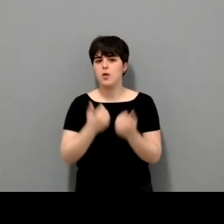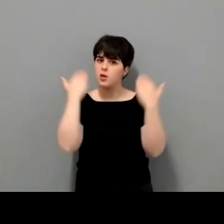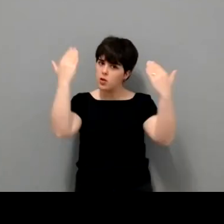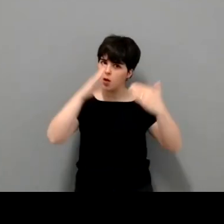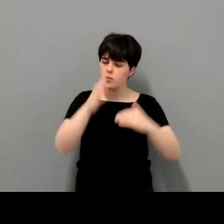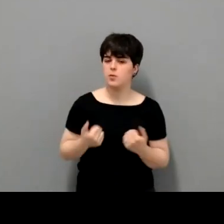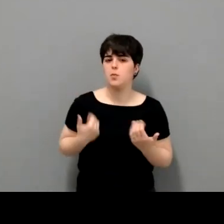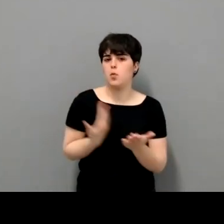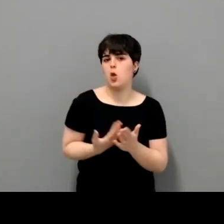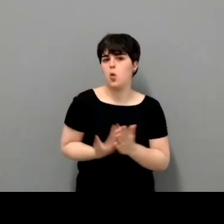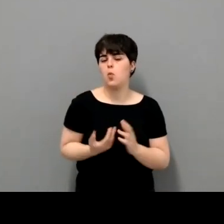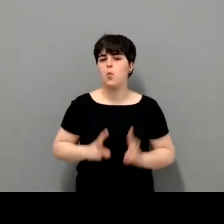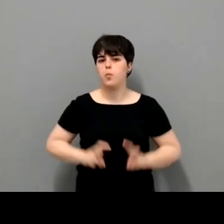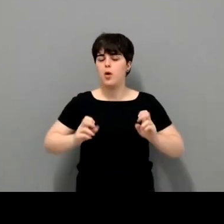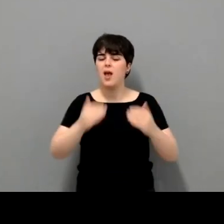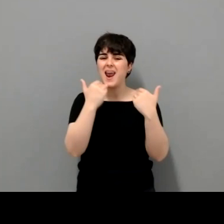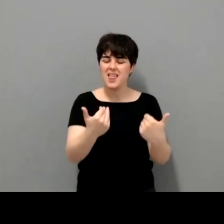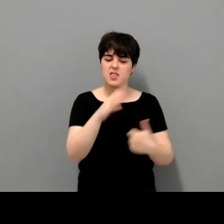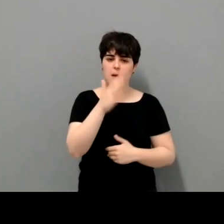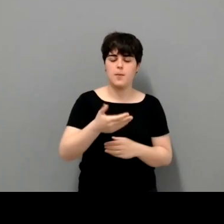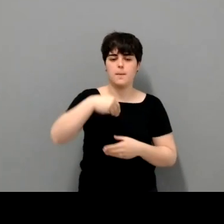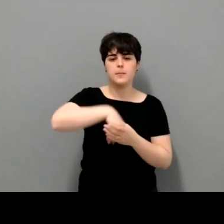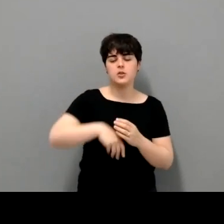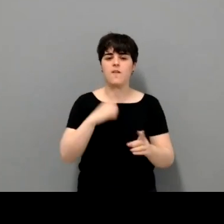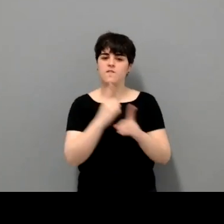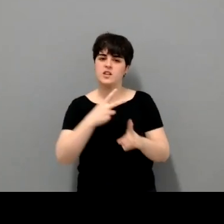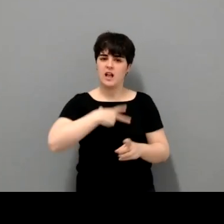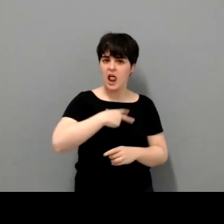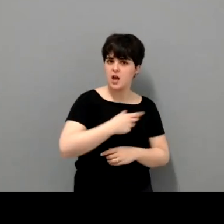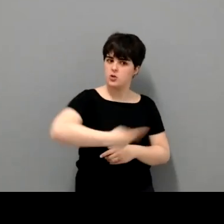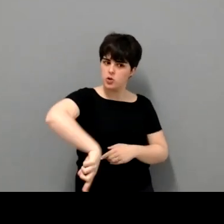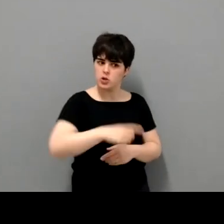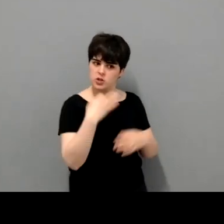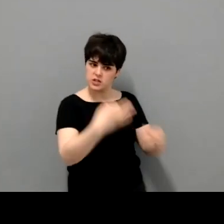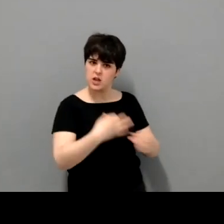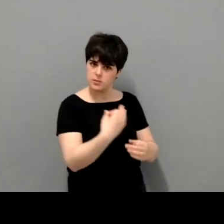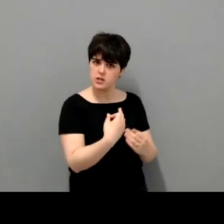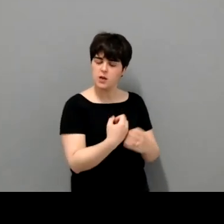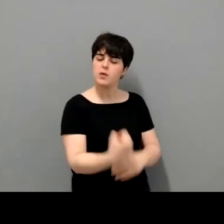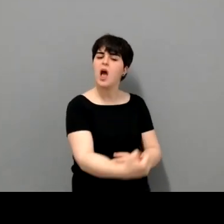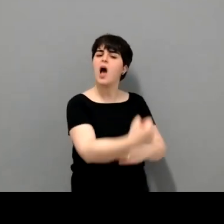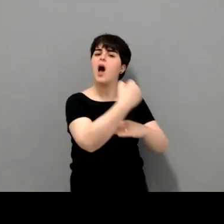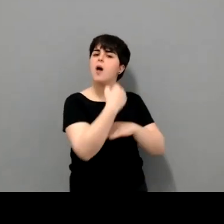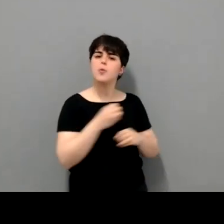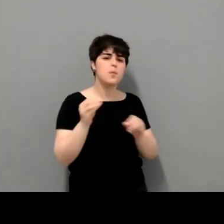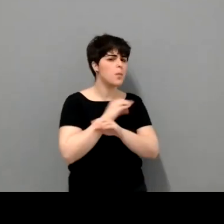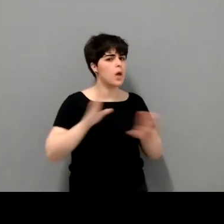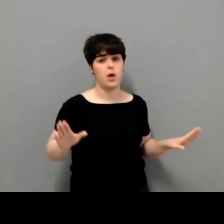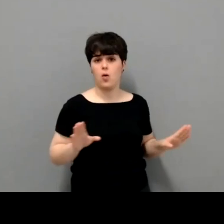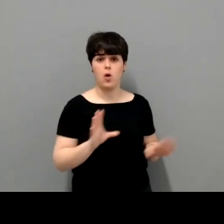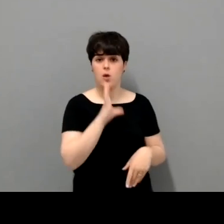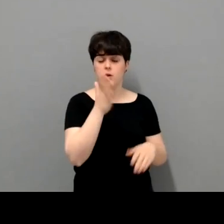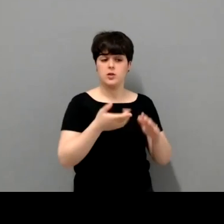iniciativa. Gracias, gracias por contar con la Fiscalía. Nosotros seguiremos teniendo en vosotros el apoyo mejor, porque se trata de